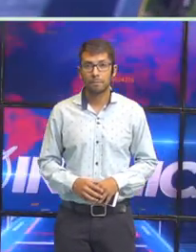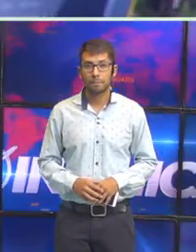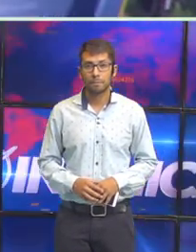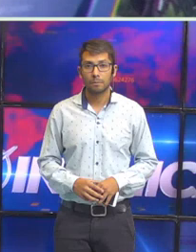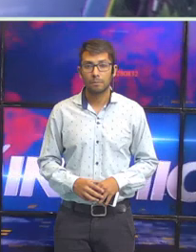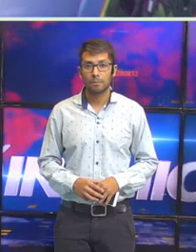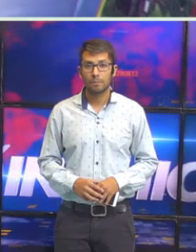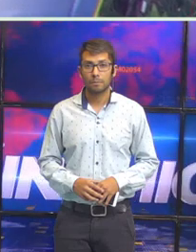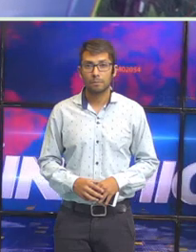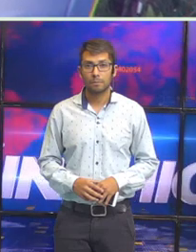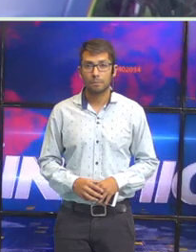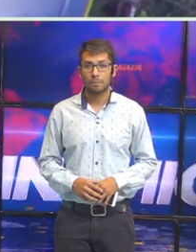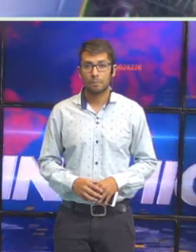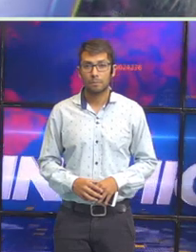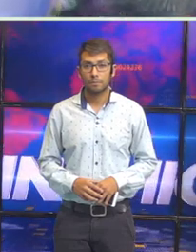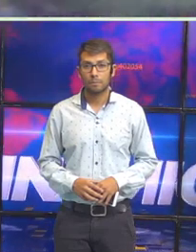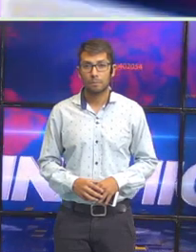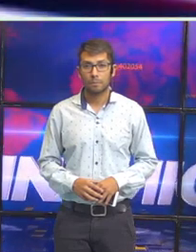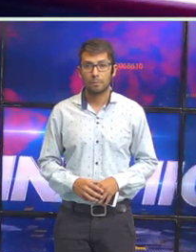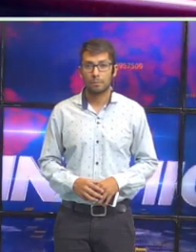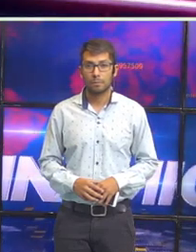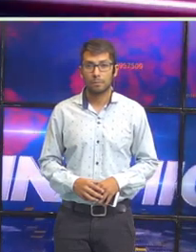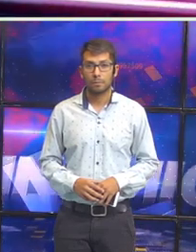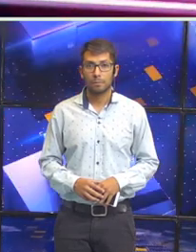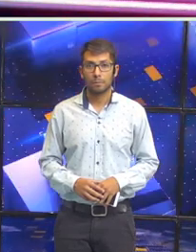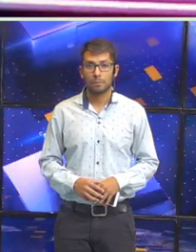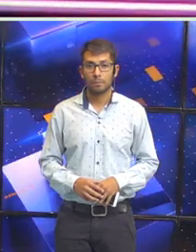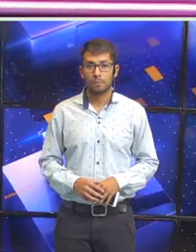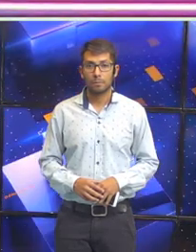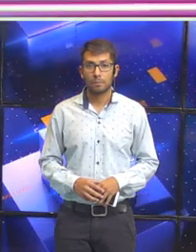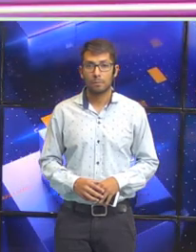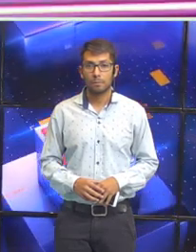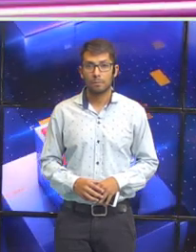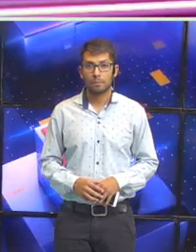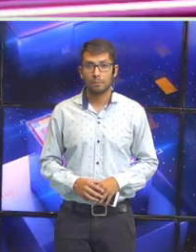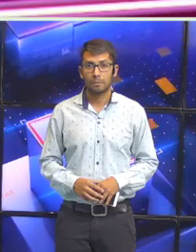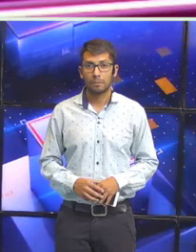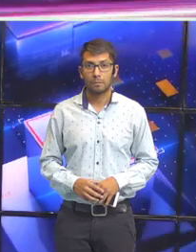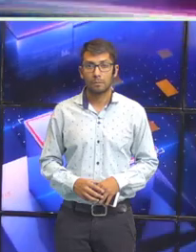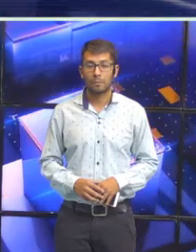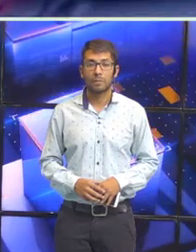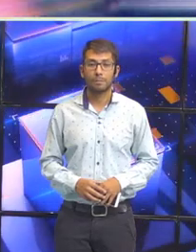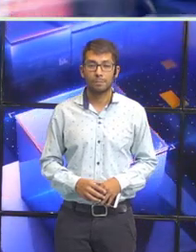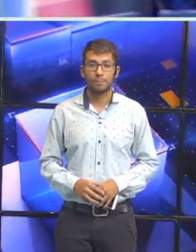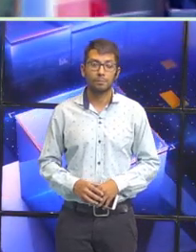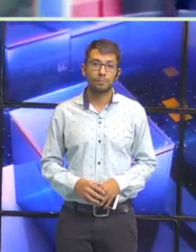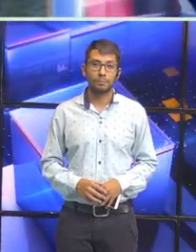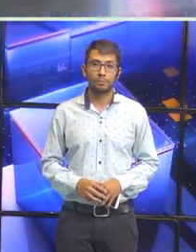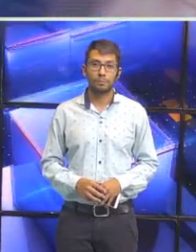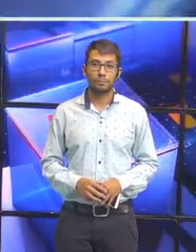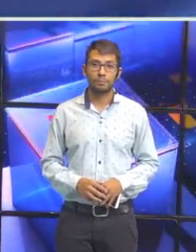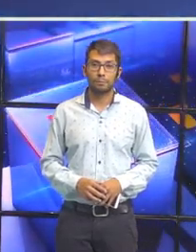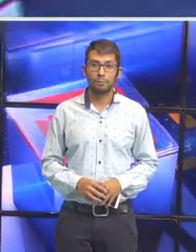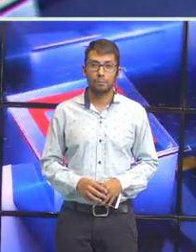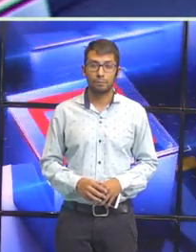cualquier discusión que se ha estado llevando adelante en paritaria va a quedar absorbida por el decreto bien A menos que alguna